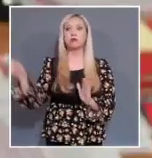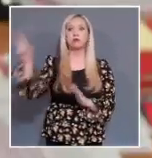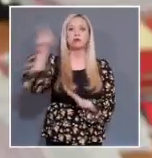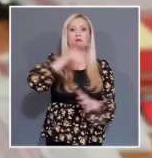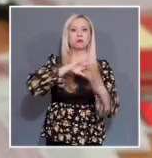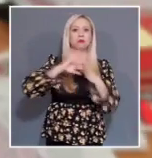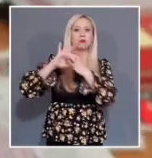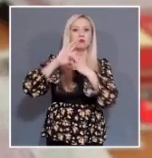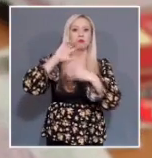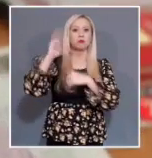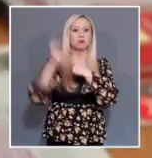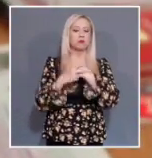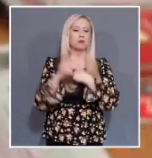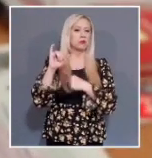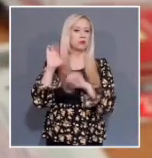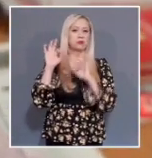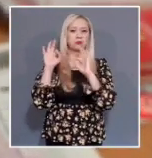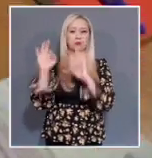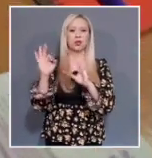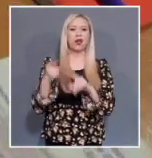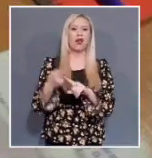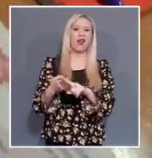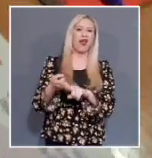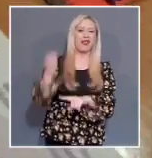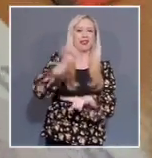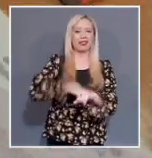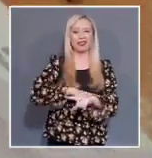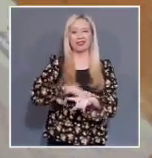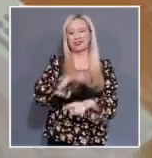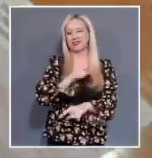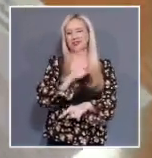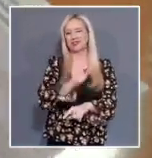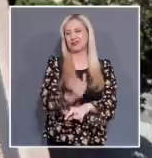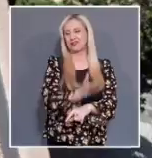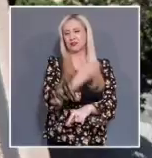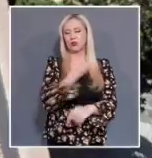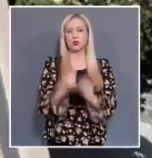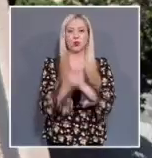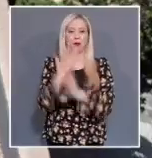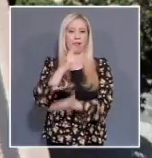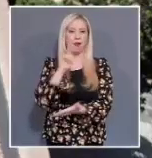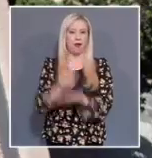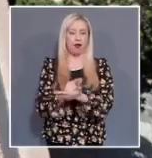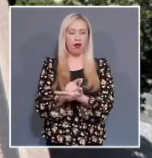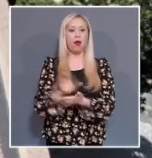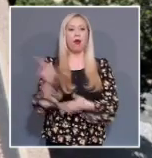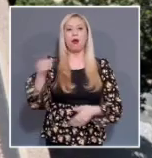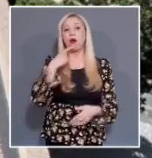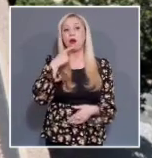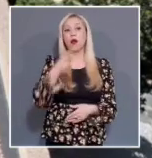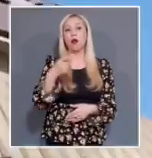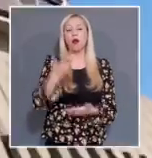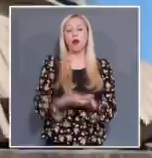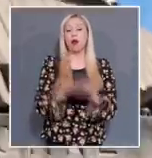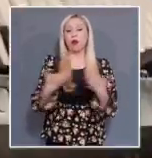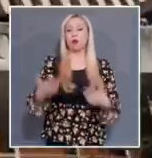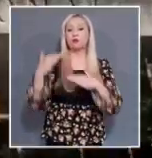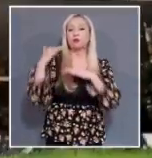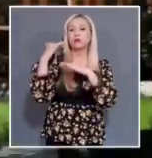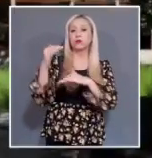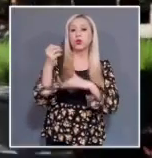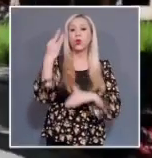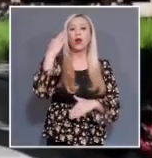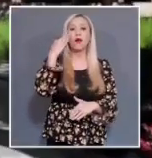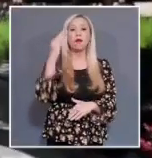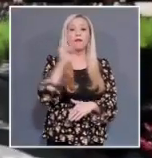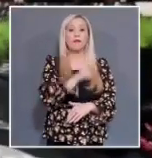a sustituir al anterior sistema de indicaciones. El Alto Tribunal considera que el sistema de plazos es conforme a la Constitución por